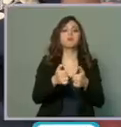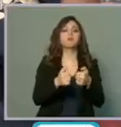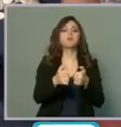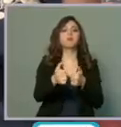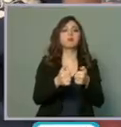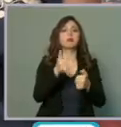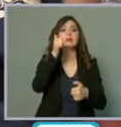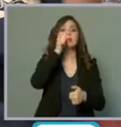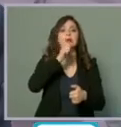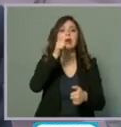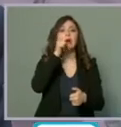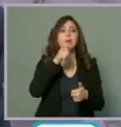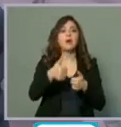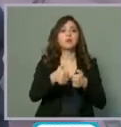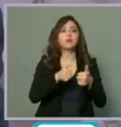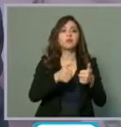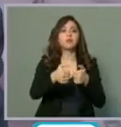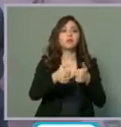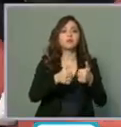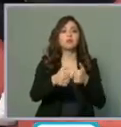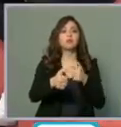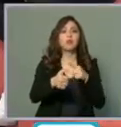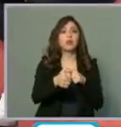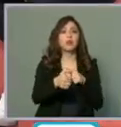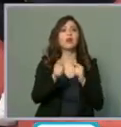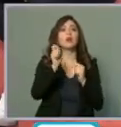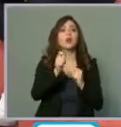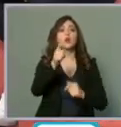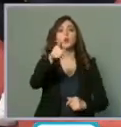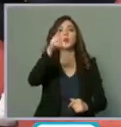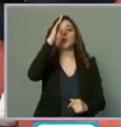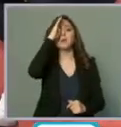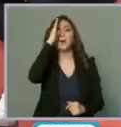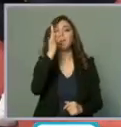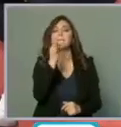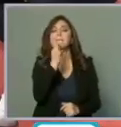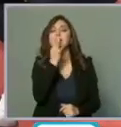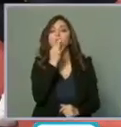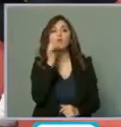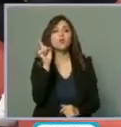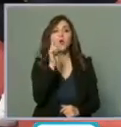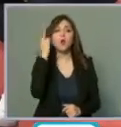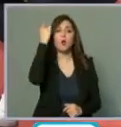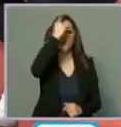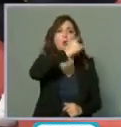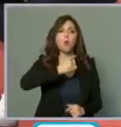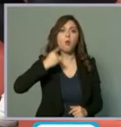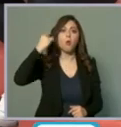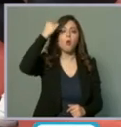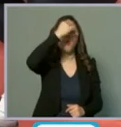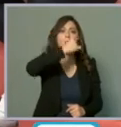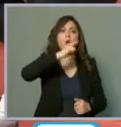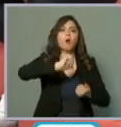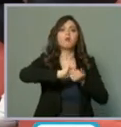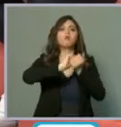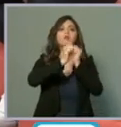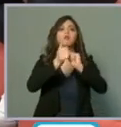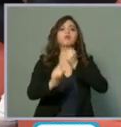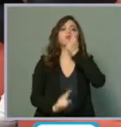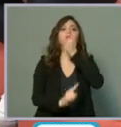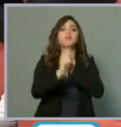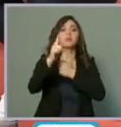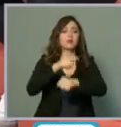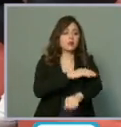dolores. movimiento en forma repetida, porque no son minutos, No, son horas. horas. Y esto ocasiona alteraciones precisamente